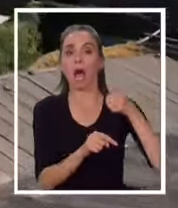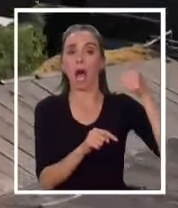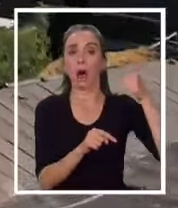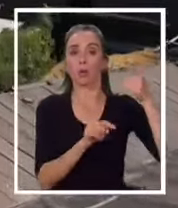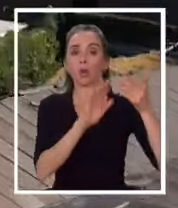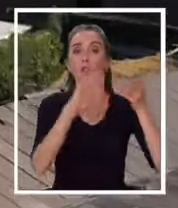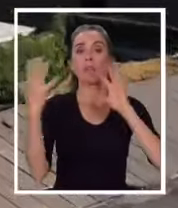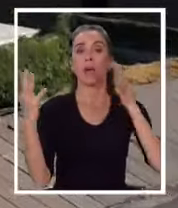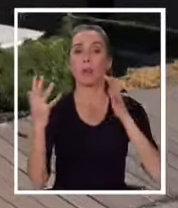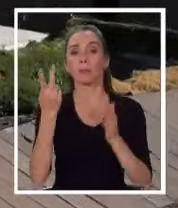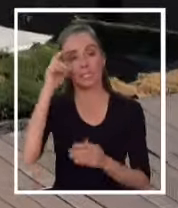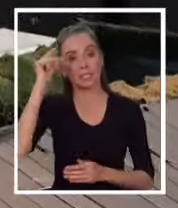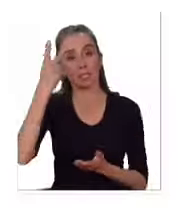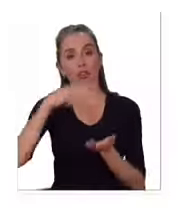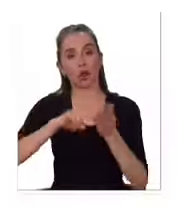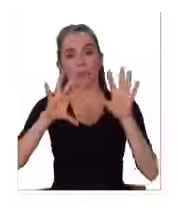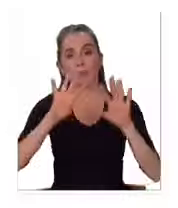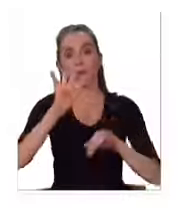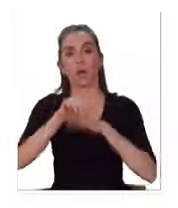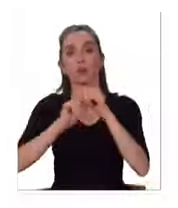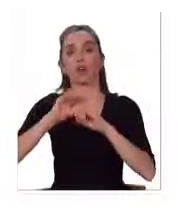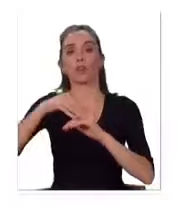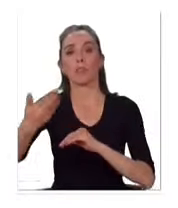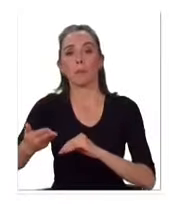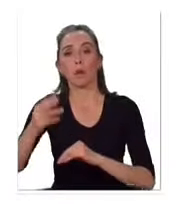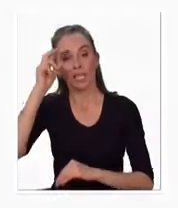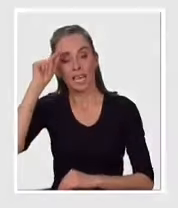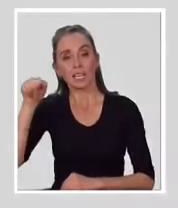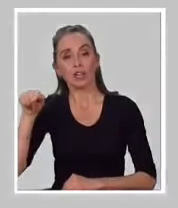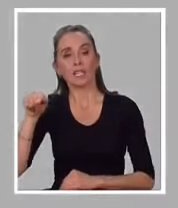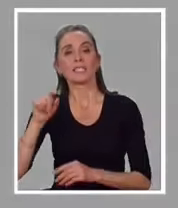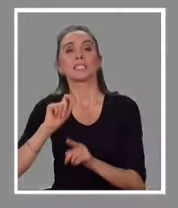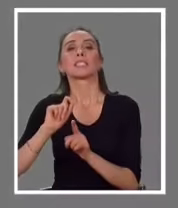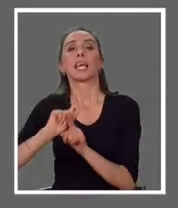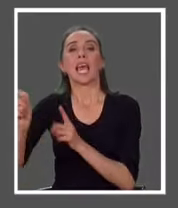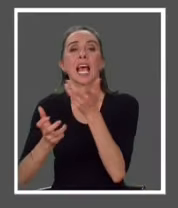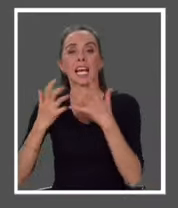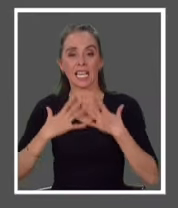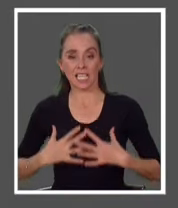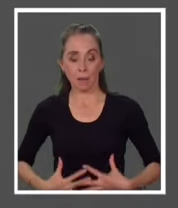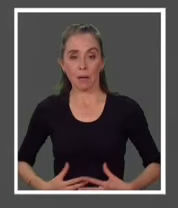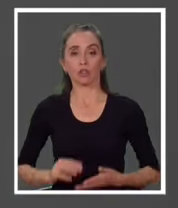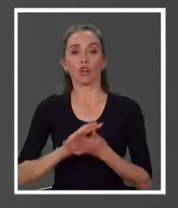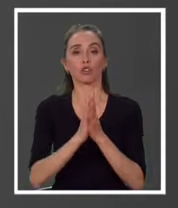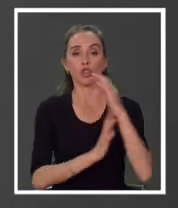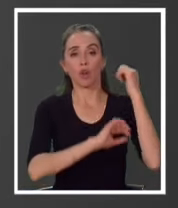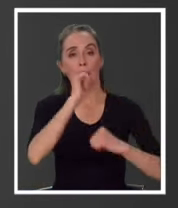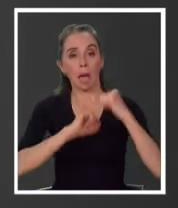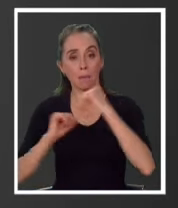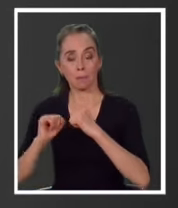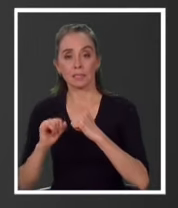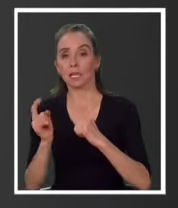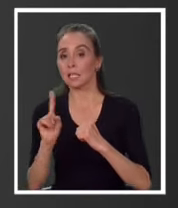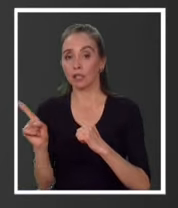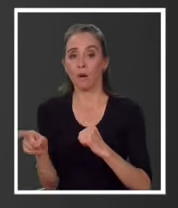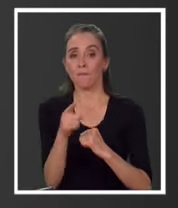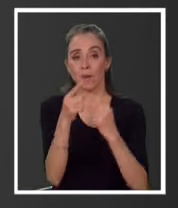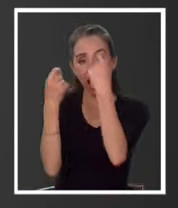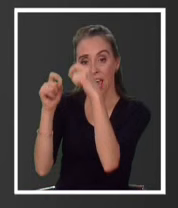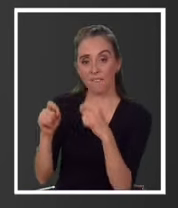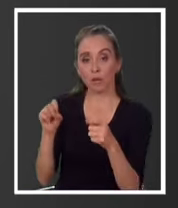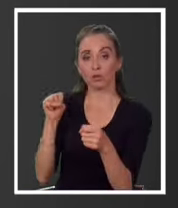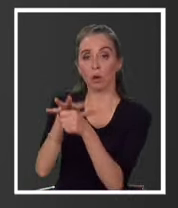fue creada en 2010, 4 años después del crematorio en cuestión, y señala que todas las actividades o rubros que no deben someterse al sistema